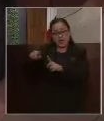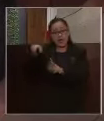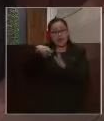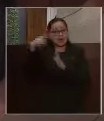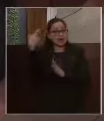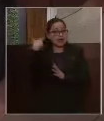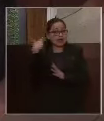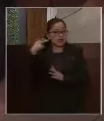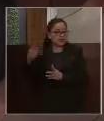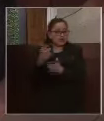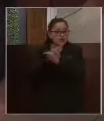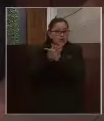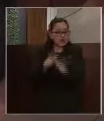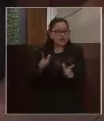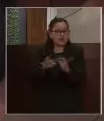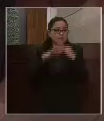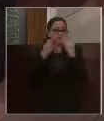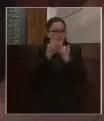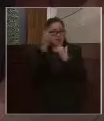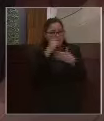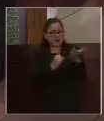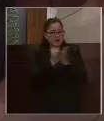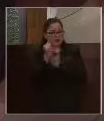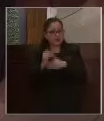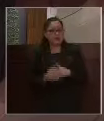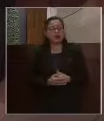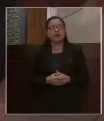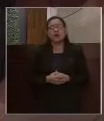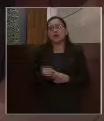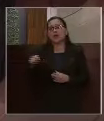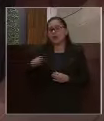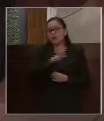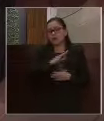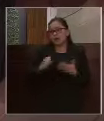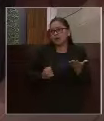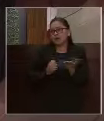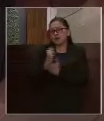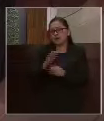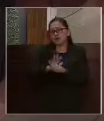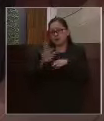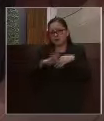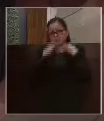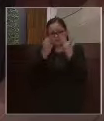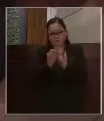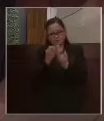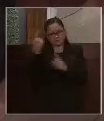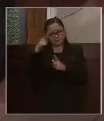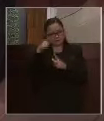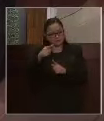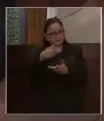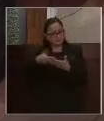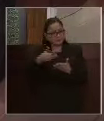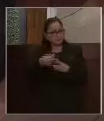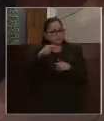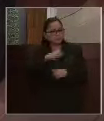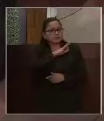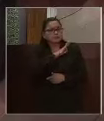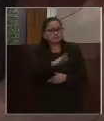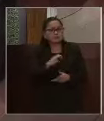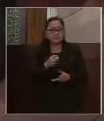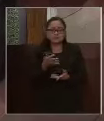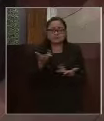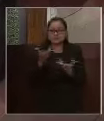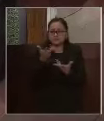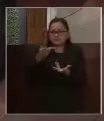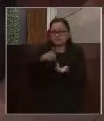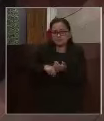corresponde su libre ejercicio de periodismo, y así pueden decidir los hechos o materia que pretenden cubrir para efectos de informar, así como la